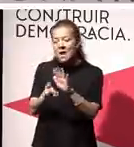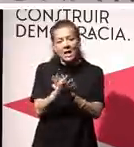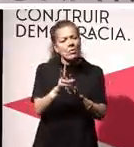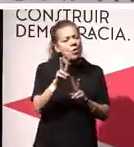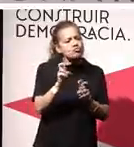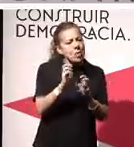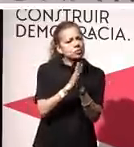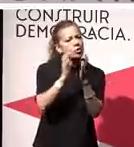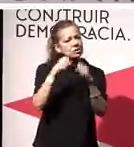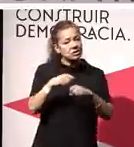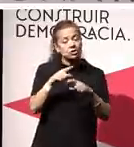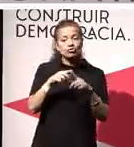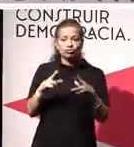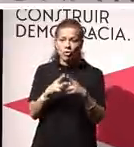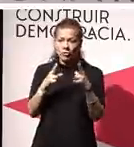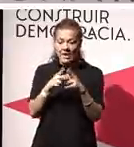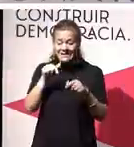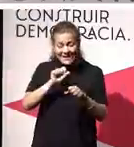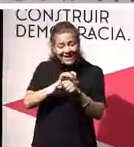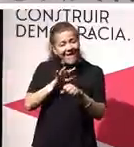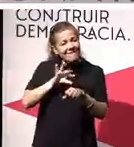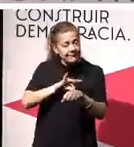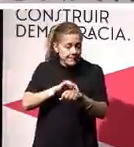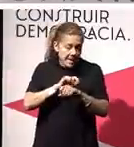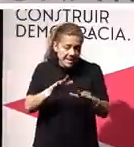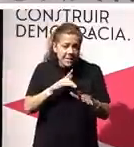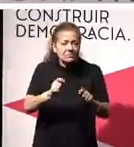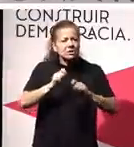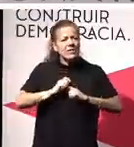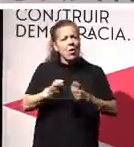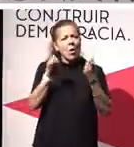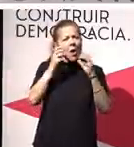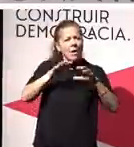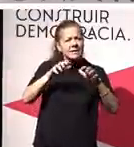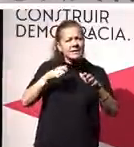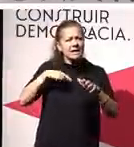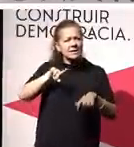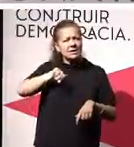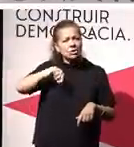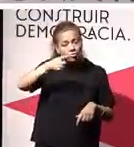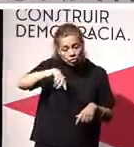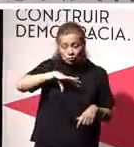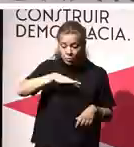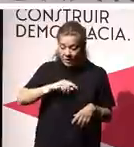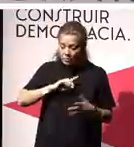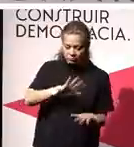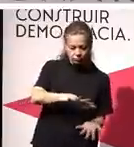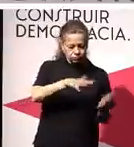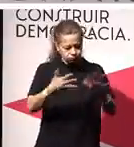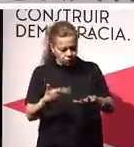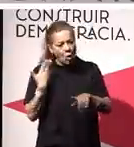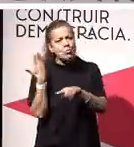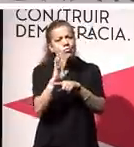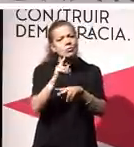consensos sociales y esta pandemia nos ha dejado algunos aprendizajes que es muy importante que seamos capaces, compañeros y compañeras, de traducir en